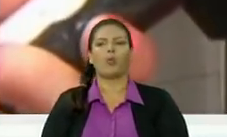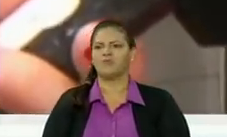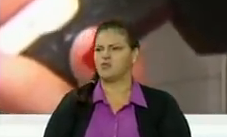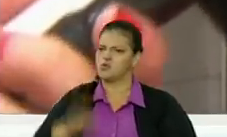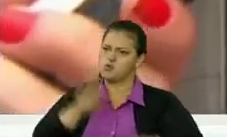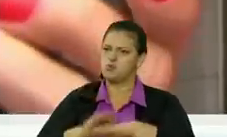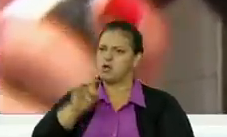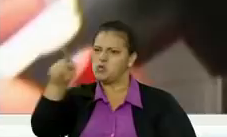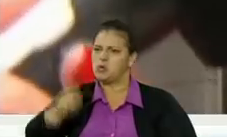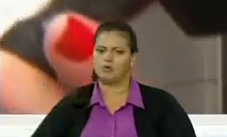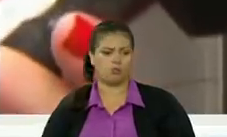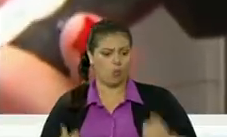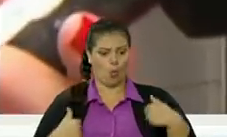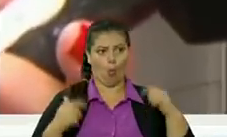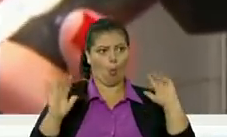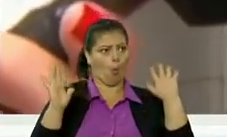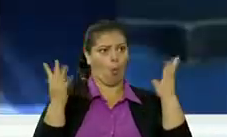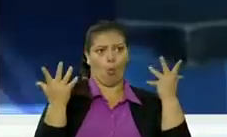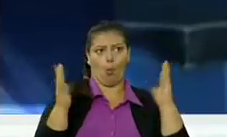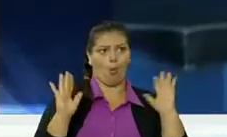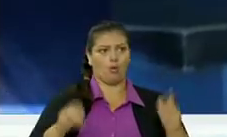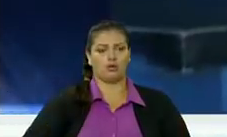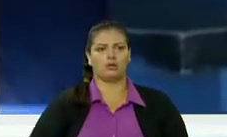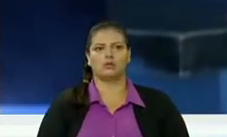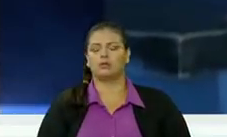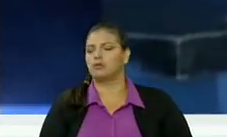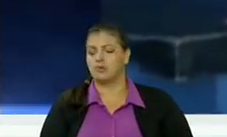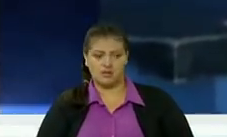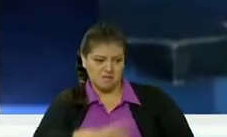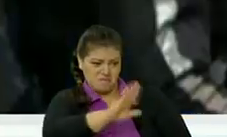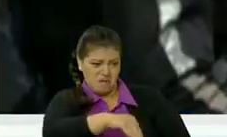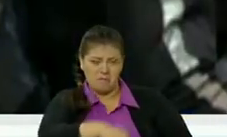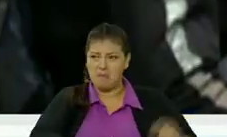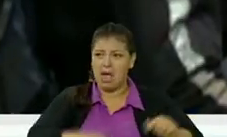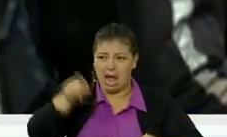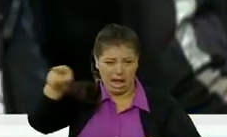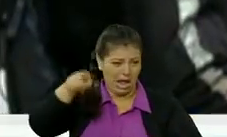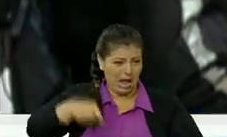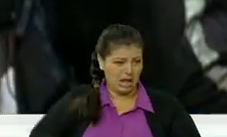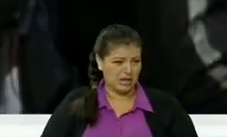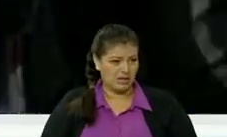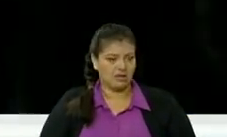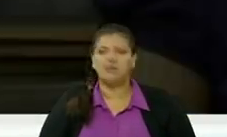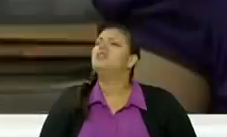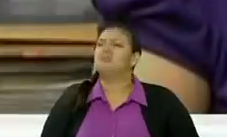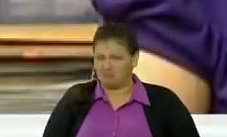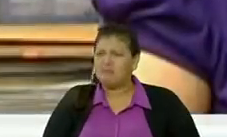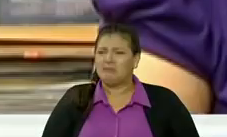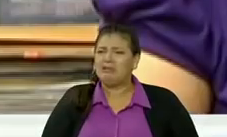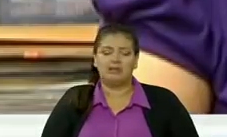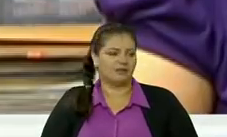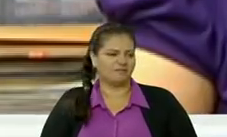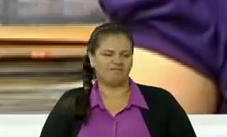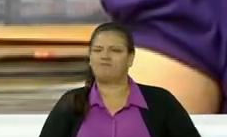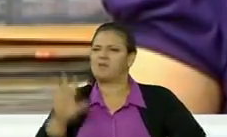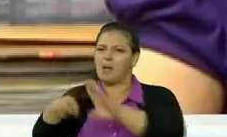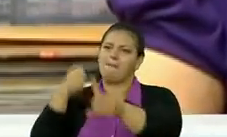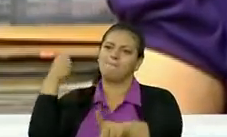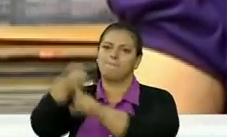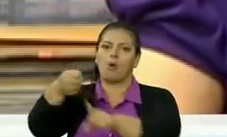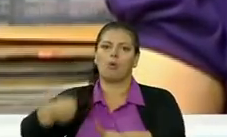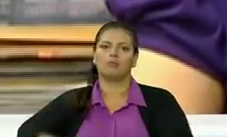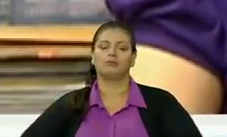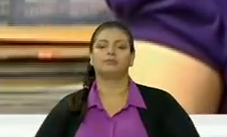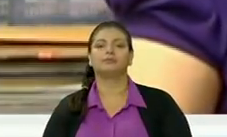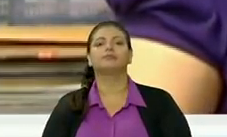baño. Mi mujer me dice, mi hijo, él es papi. Ahí le pego un puñete y lo aseguro. Y ahí vinieron la policía, lo esposaron. Obviamente era dentro de los